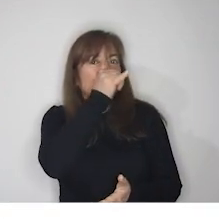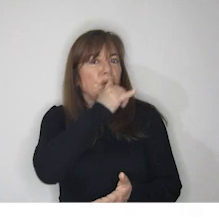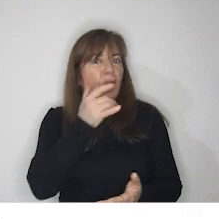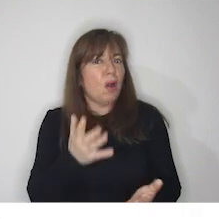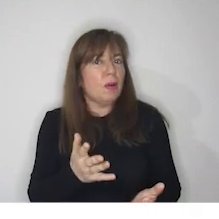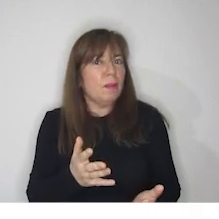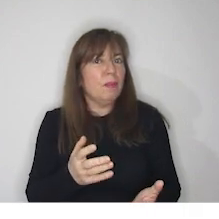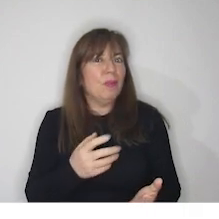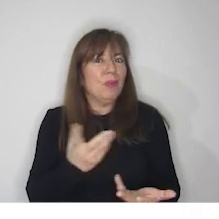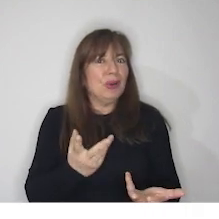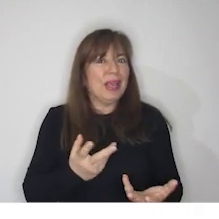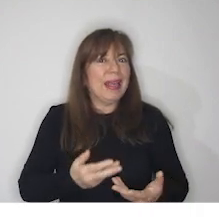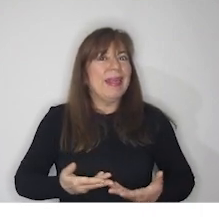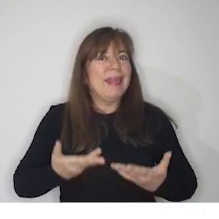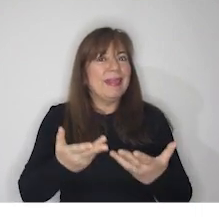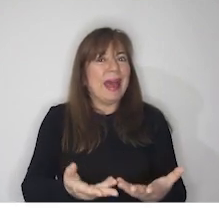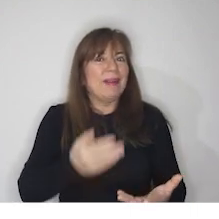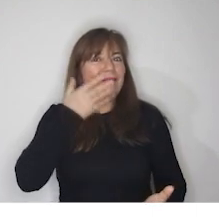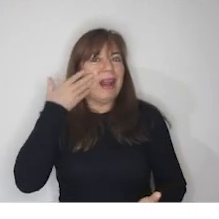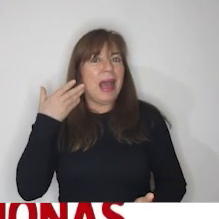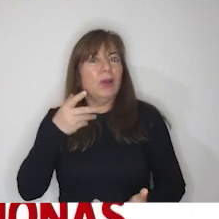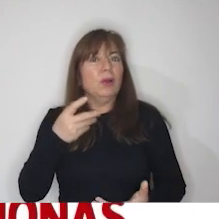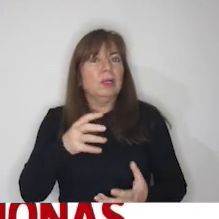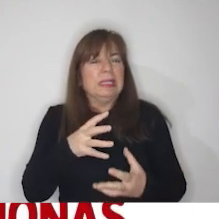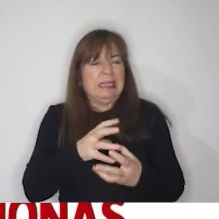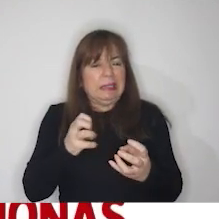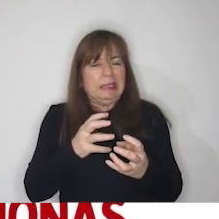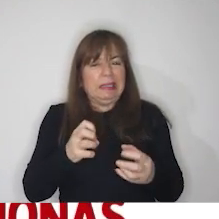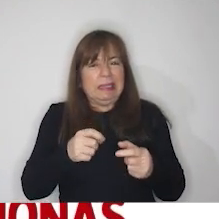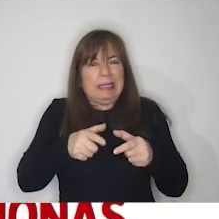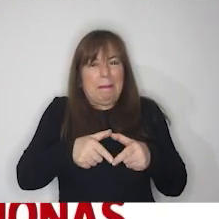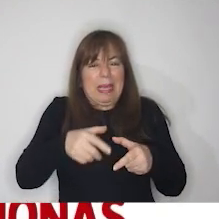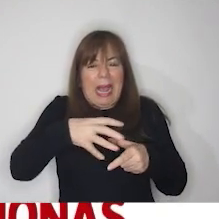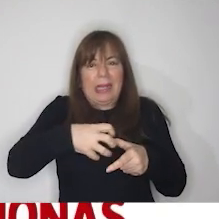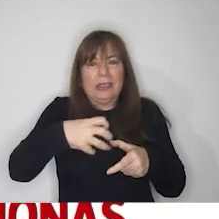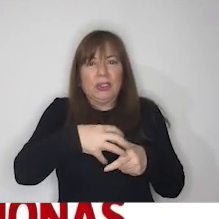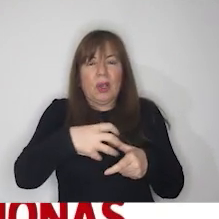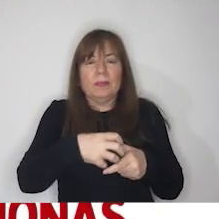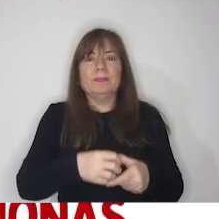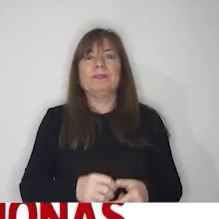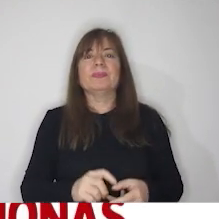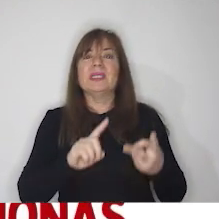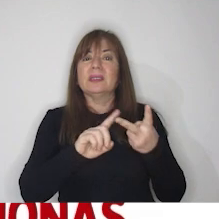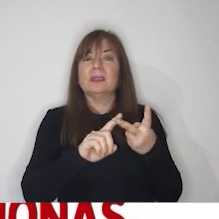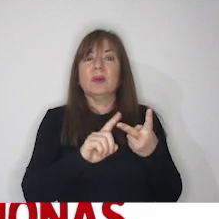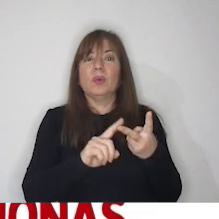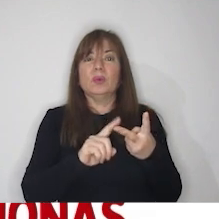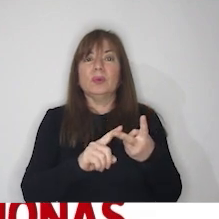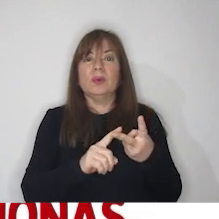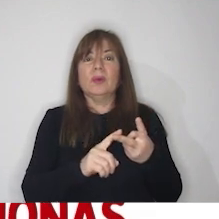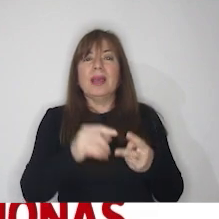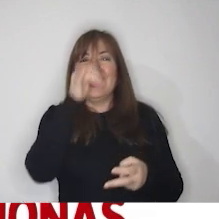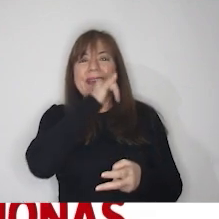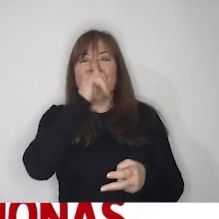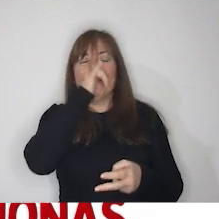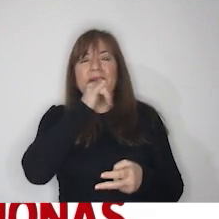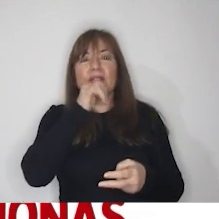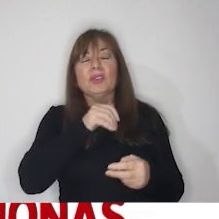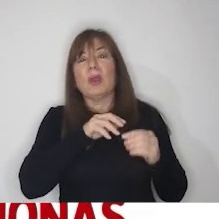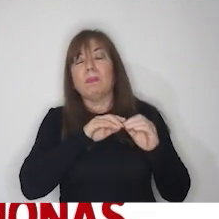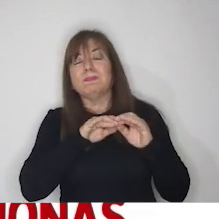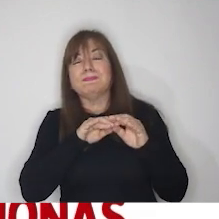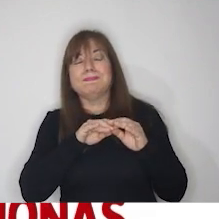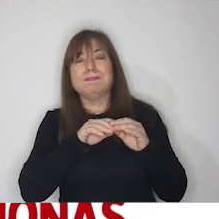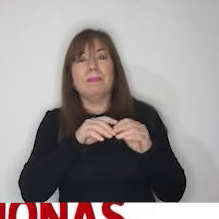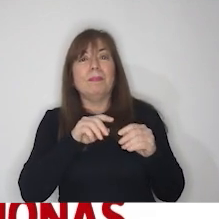en primer lugar como infección por hongo, la cual se caracteriza por producir flujo vaginal blanco que irrita los genitales y causa picazón. En